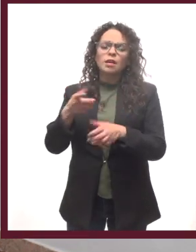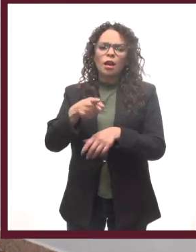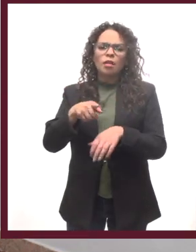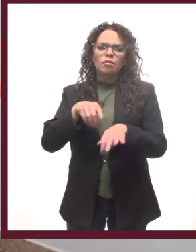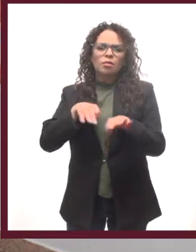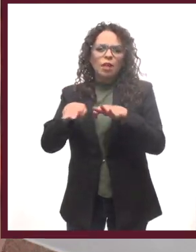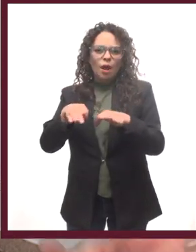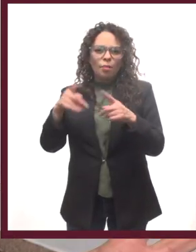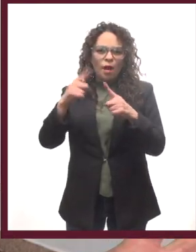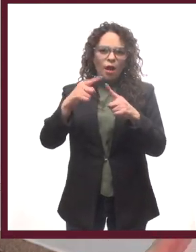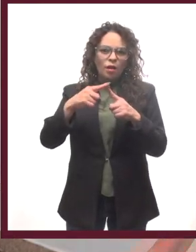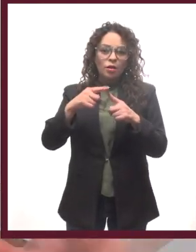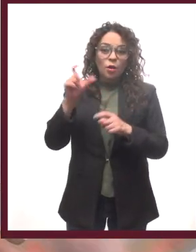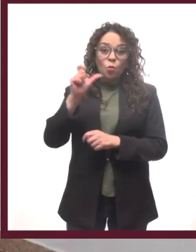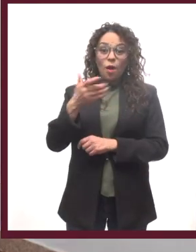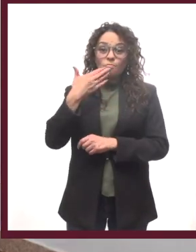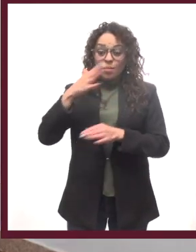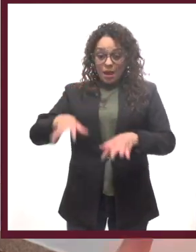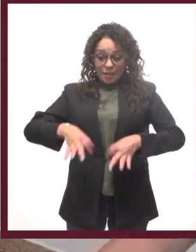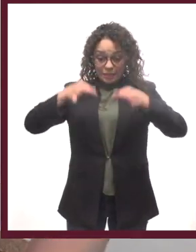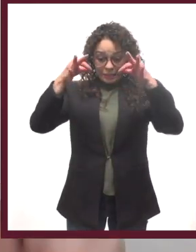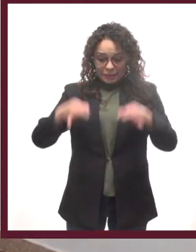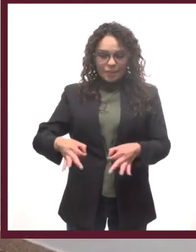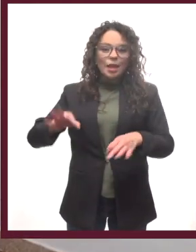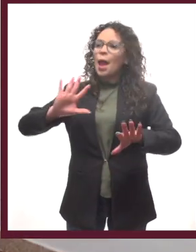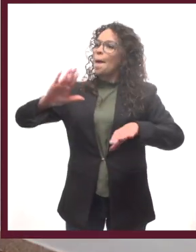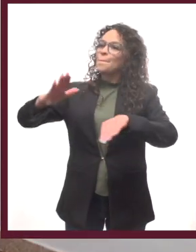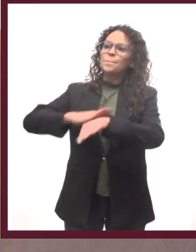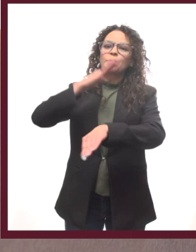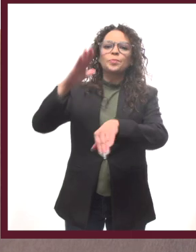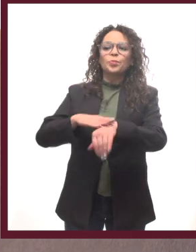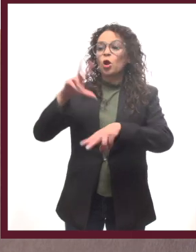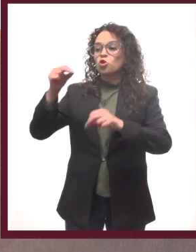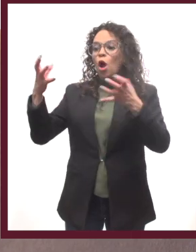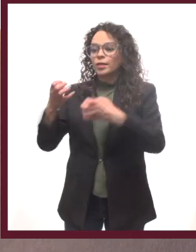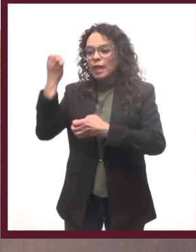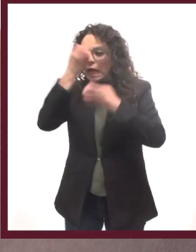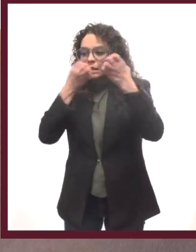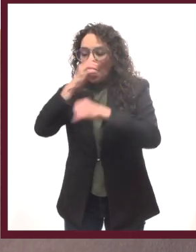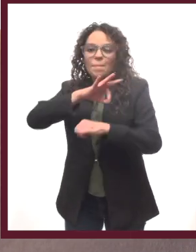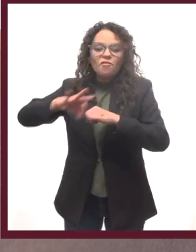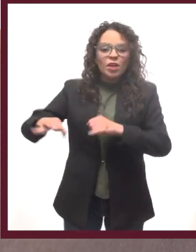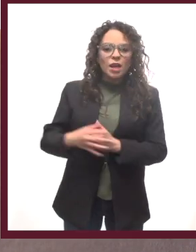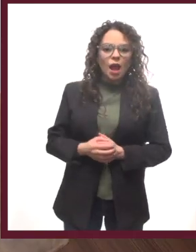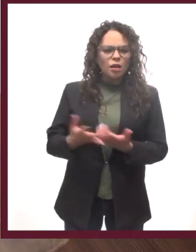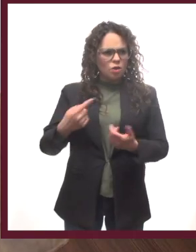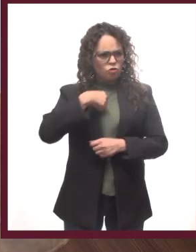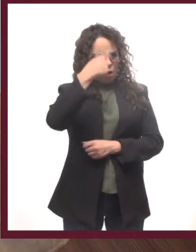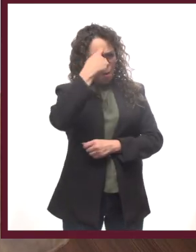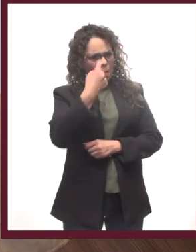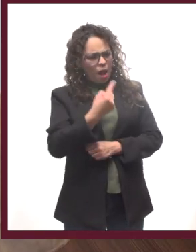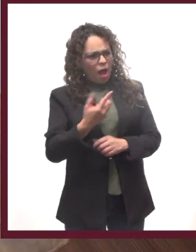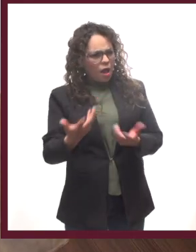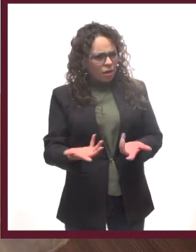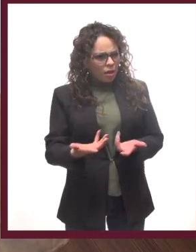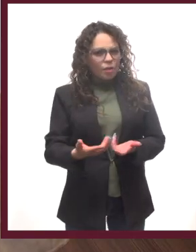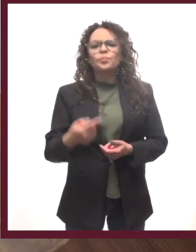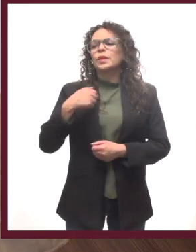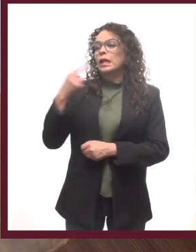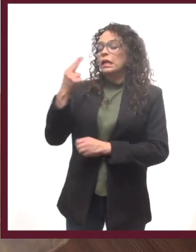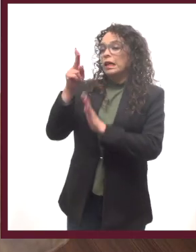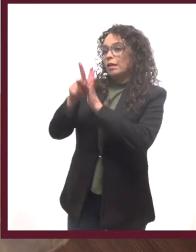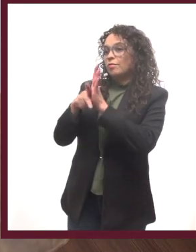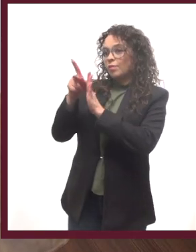trabajo y quien lo haga espectacular, exenta el final. ¿Y yo para qué quiero exentar Eco? Bueno, tengo que hacer un video